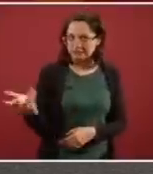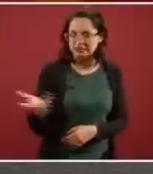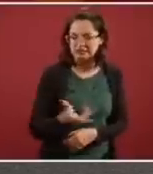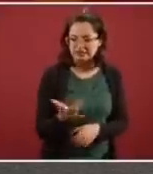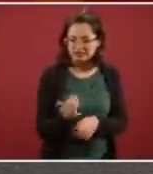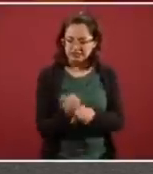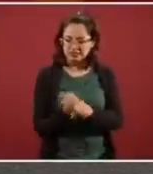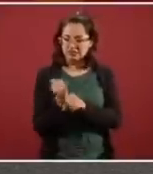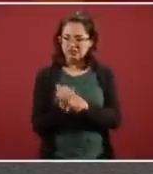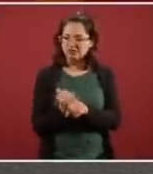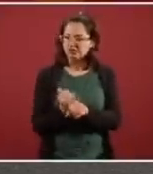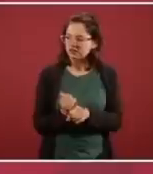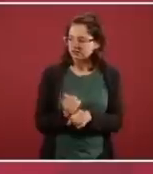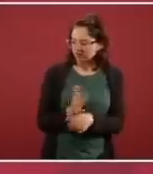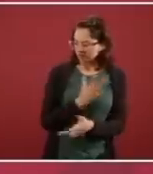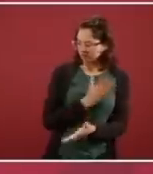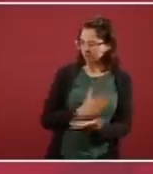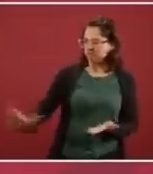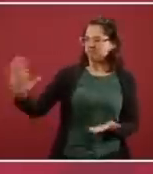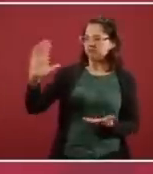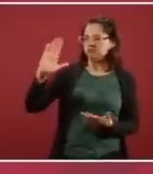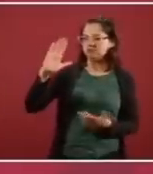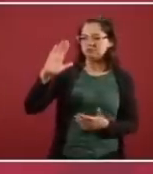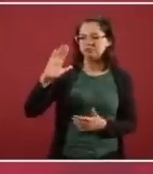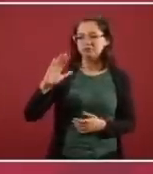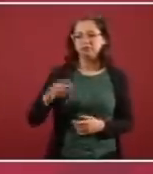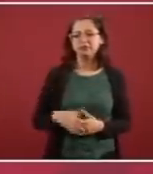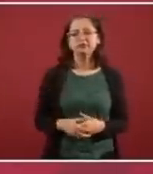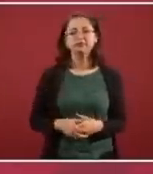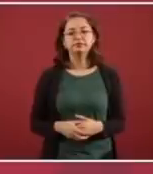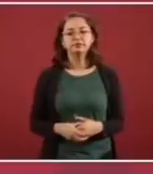veía como algo marginal.